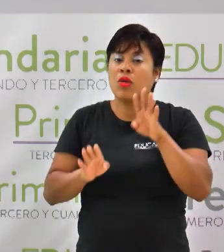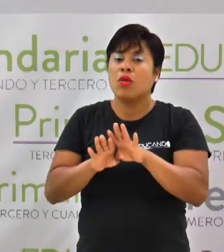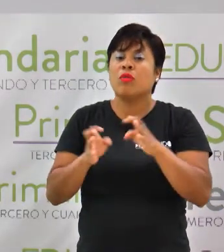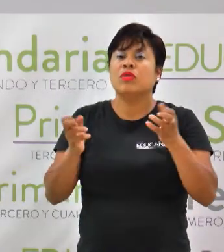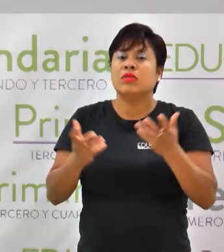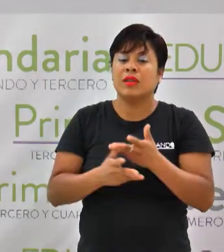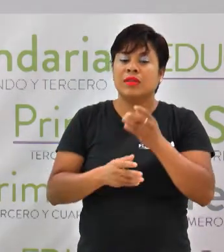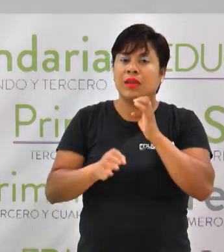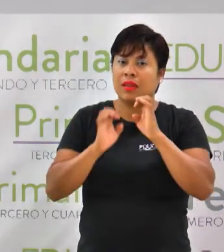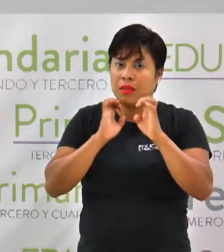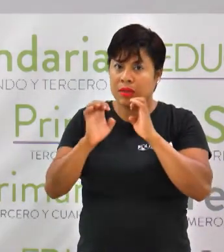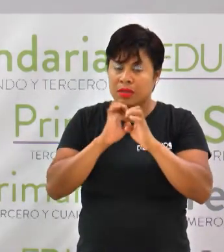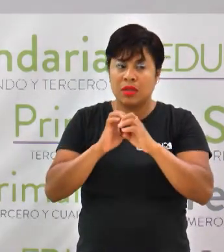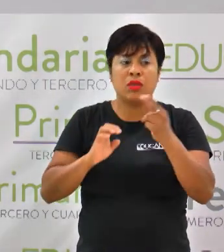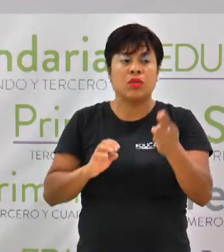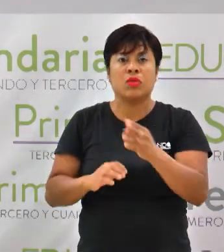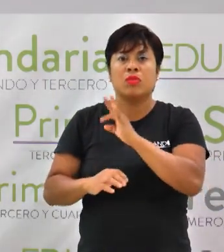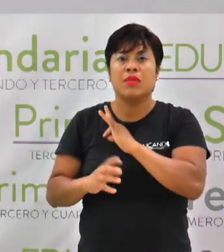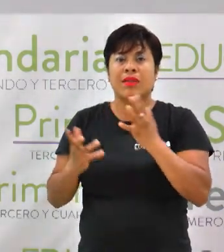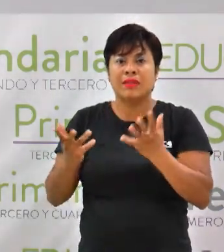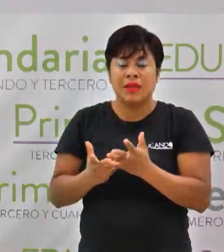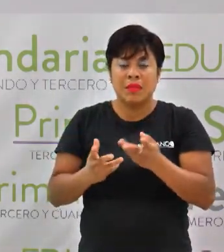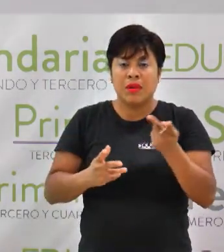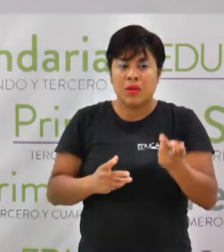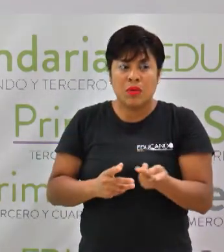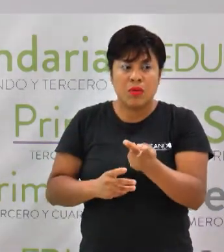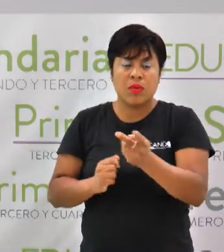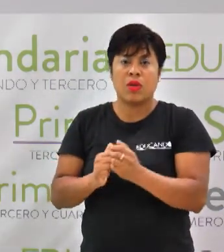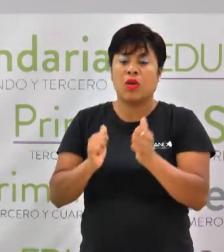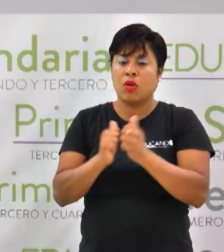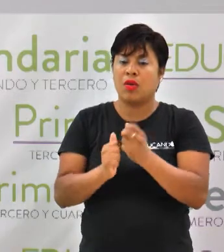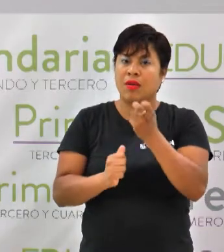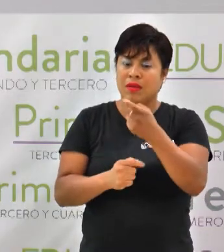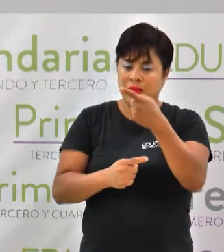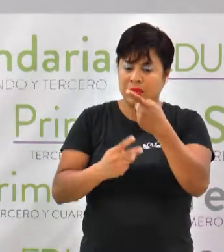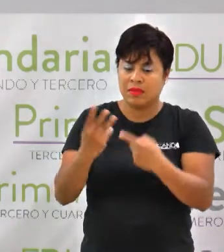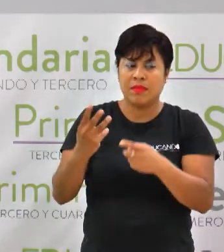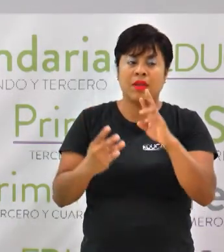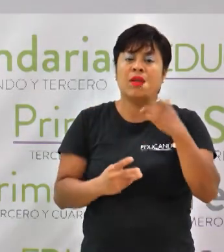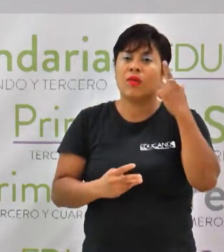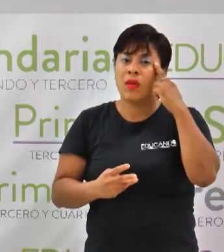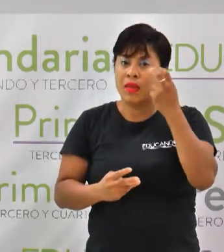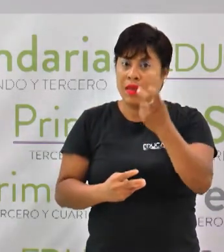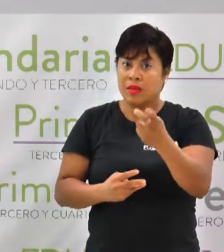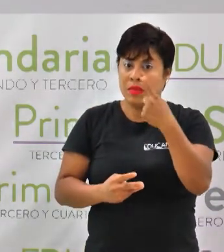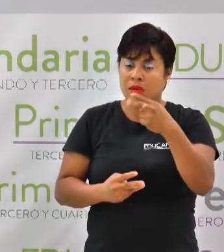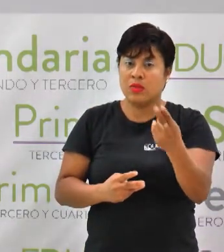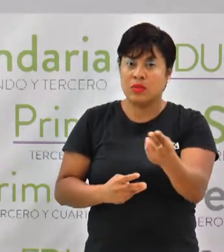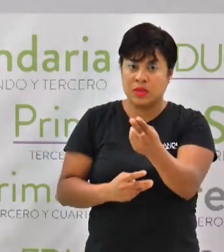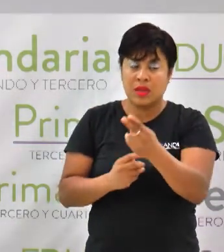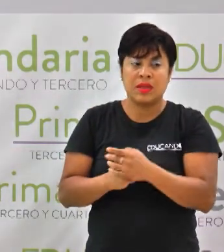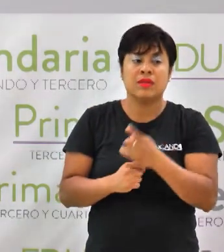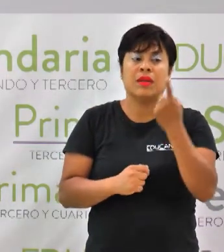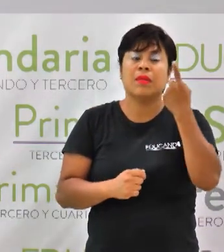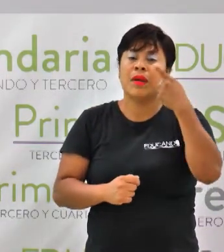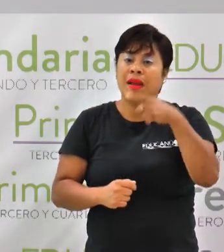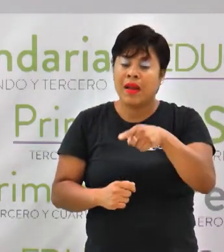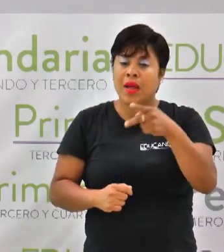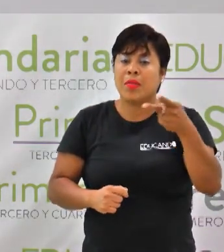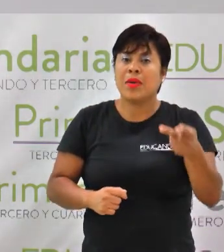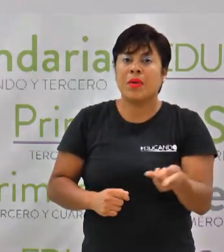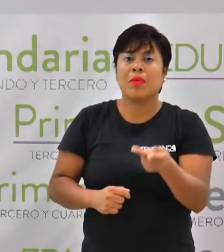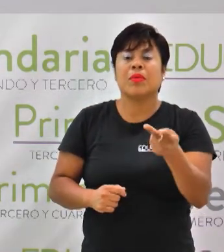se hace una entrevista. Entonces, ustedes pueden hacer algunas preguntas, con esta es suficiente, pero pueden diseñar otras ustedes